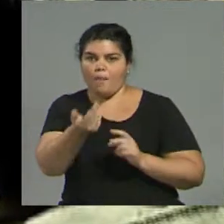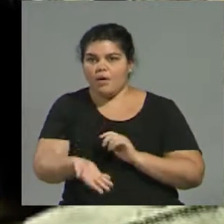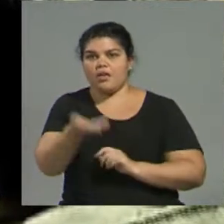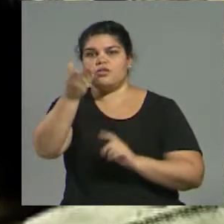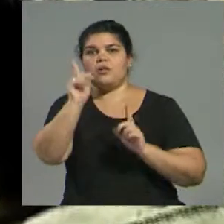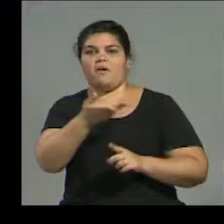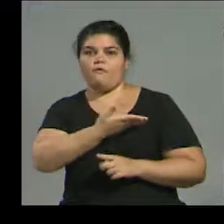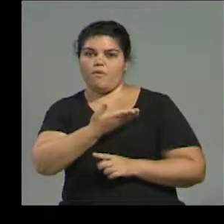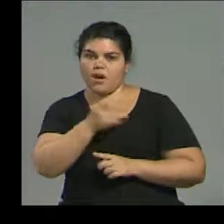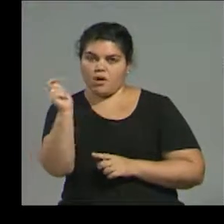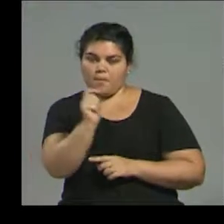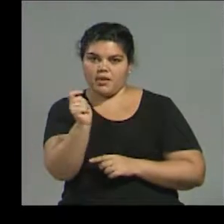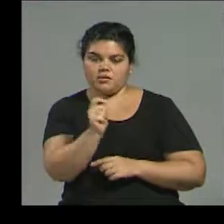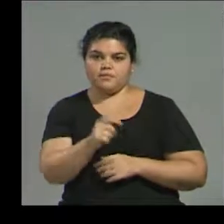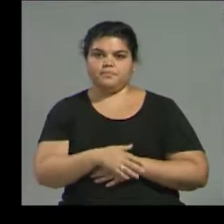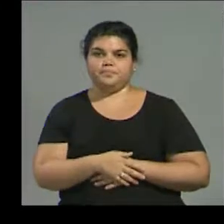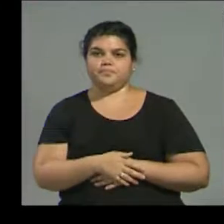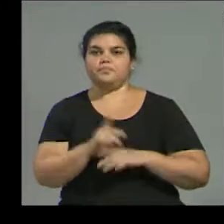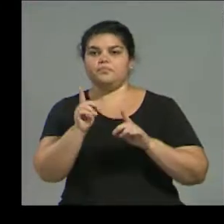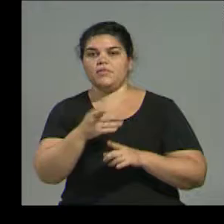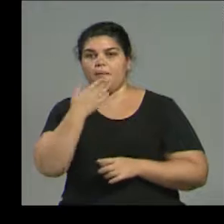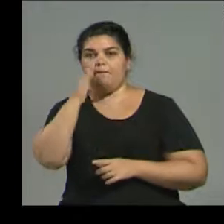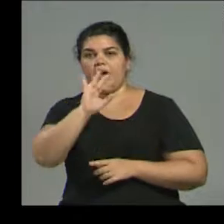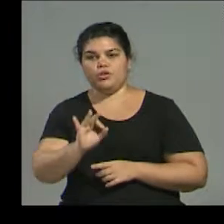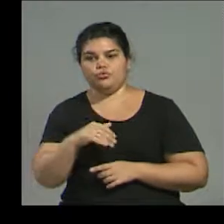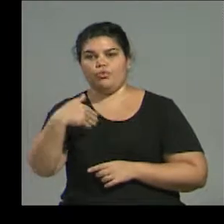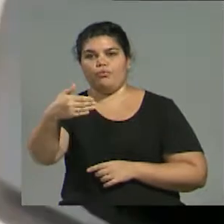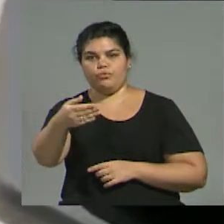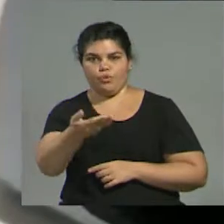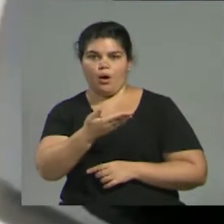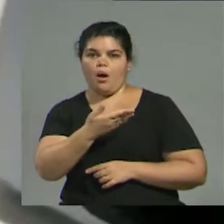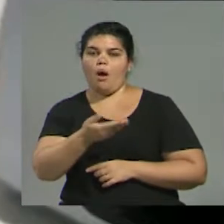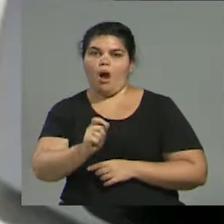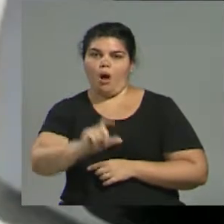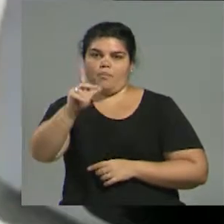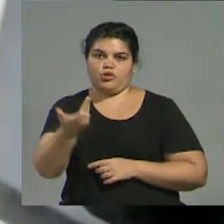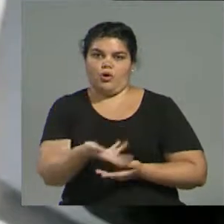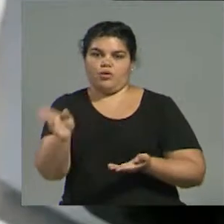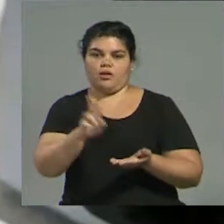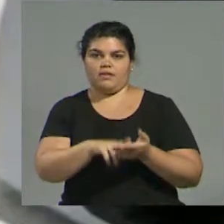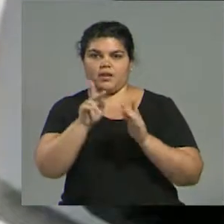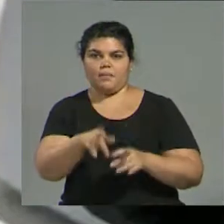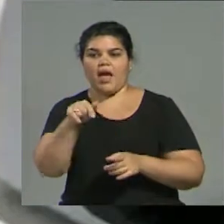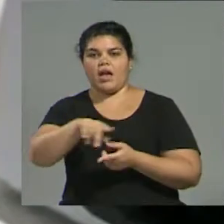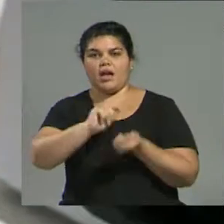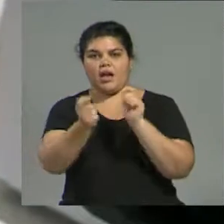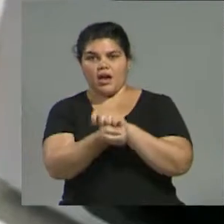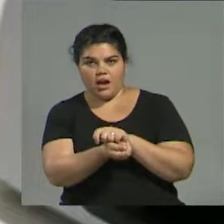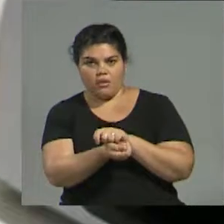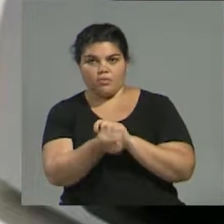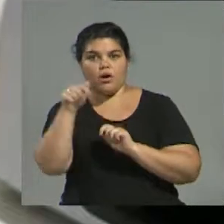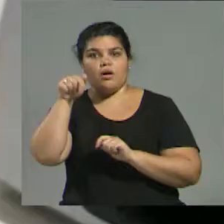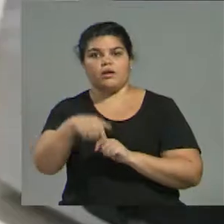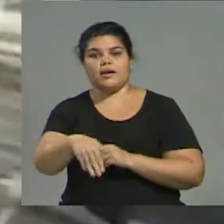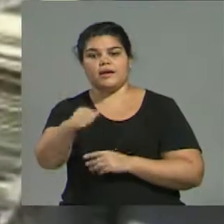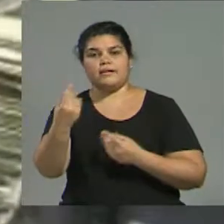mes de febrero, y también lo vamos a tener en el mes de marzo por la famosa reforma tributaria, donde en marzo va a haber un aumento de combustibles por